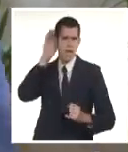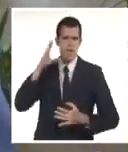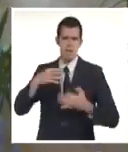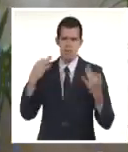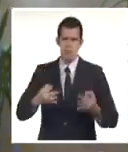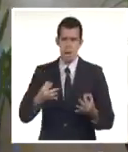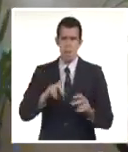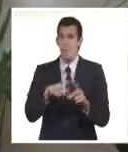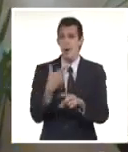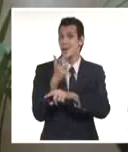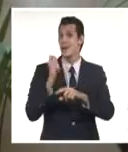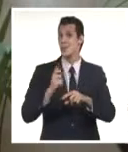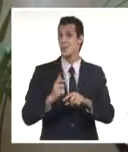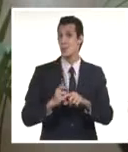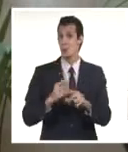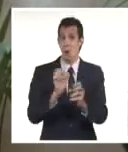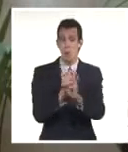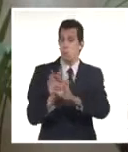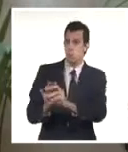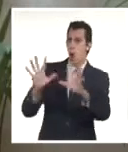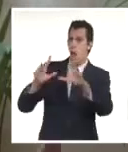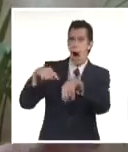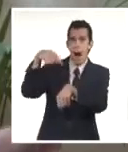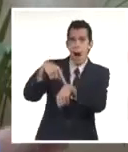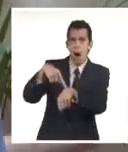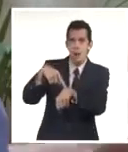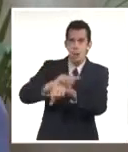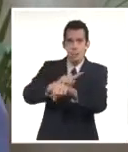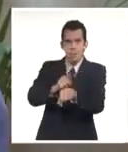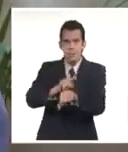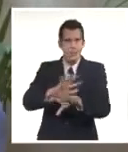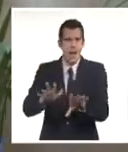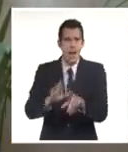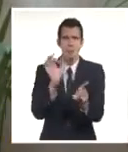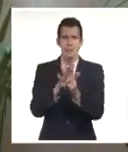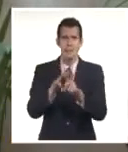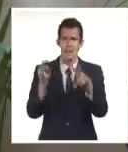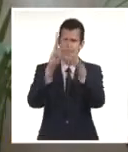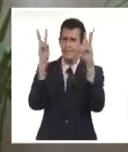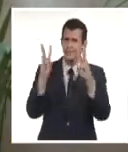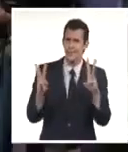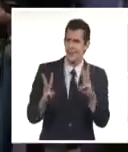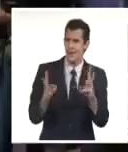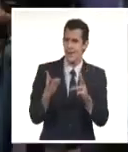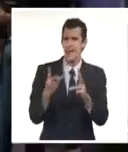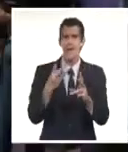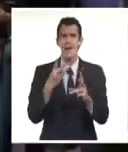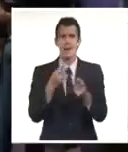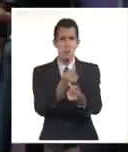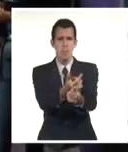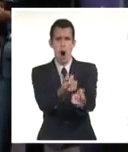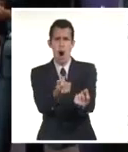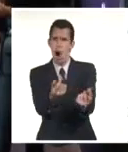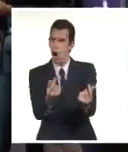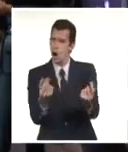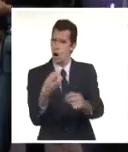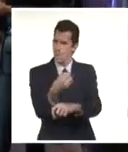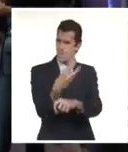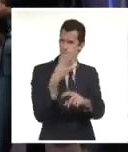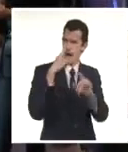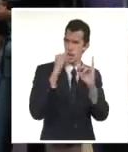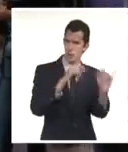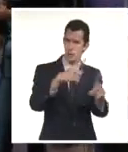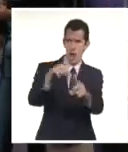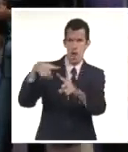sitios contrarrevolucionarios, sobre todo en redes digitales, medios anticubanos, personas que en las redes sociales tienen una